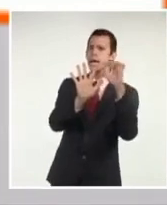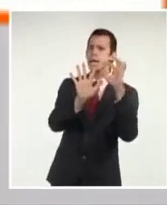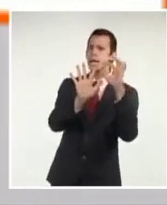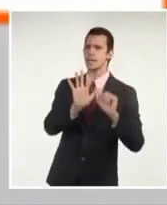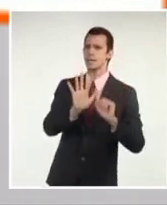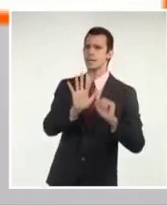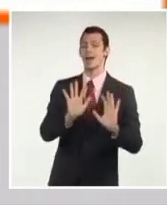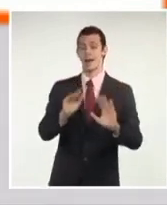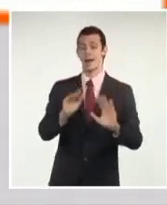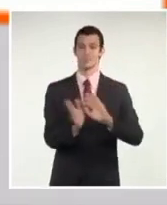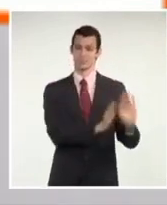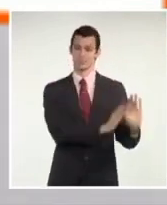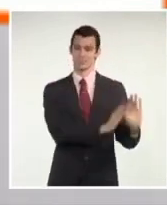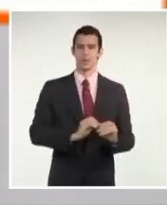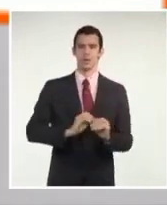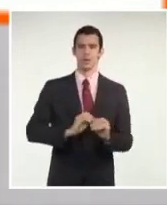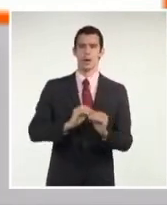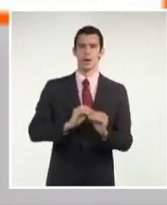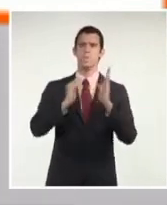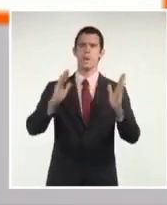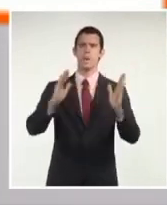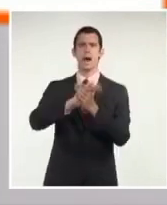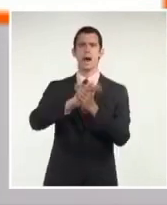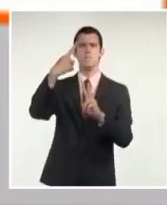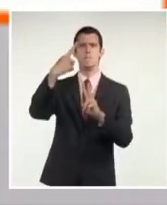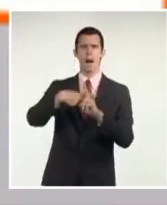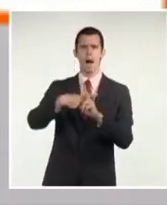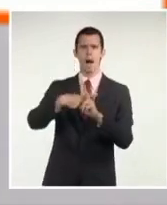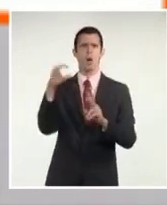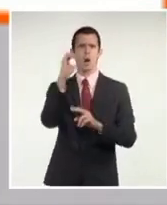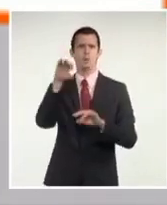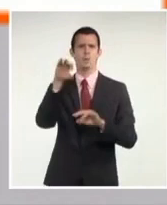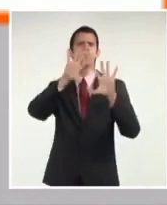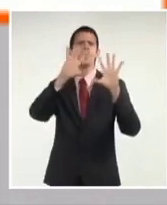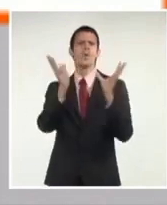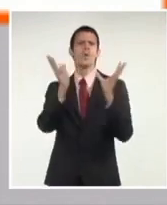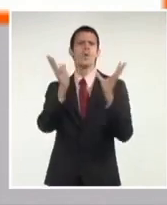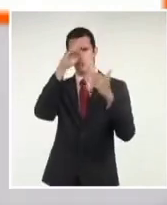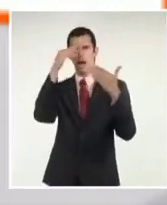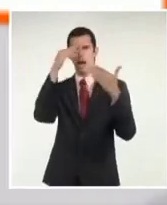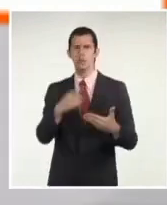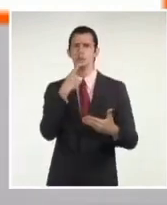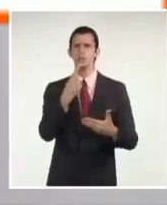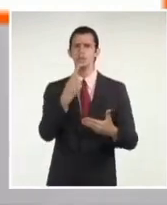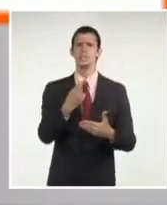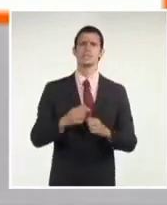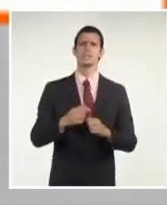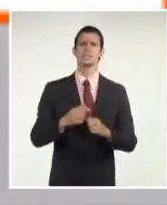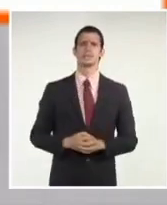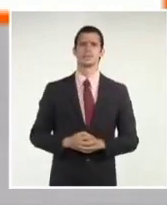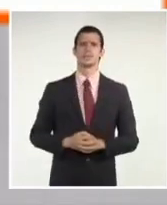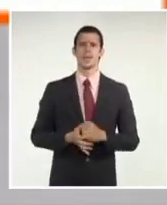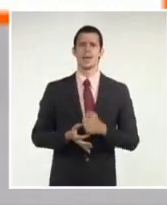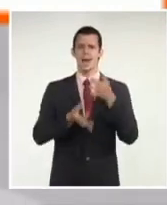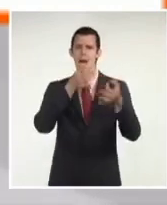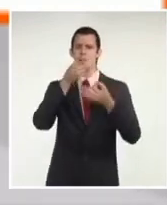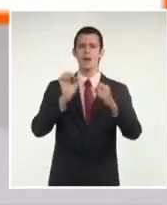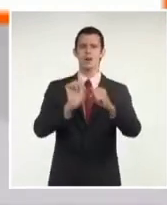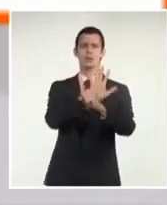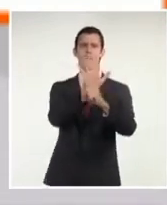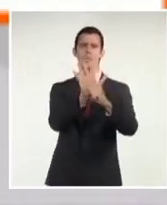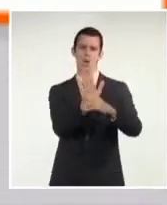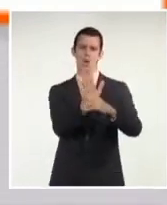y ahí que el CDC también la mantiene. Existen las llamadas hoy variantes de